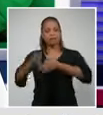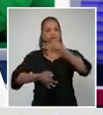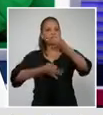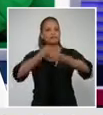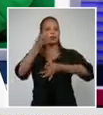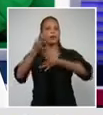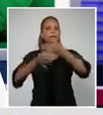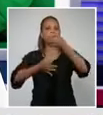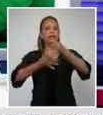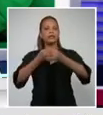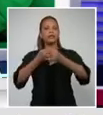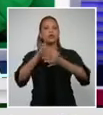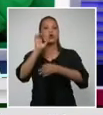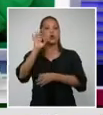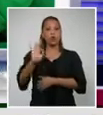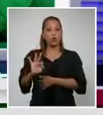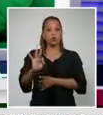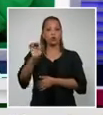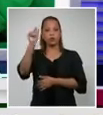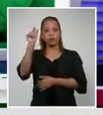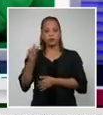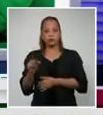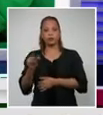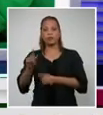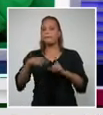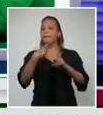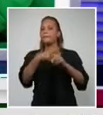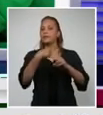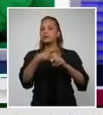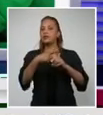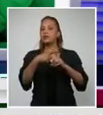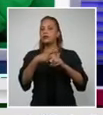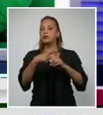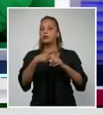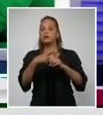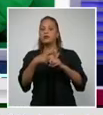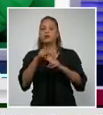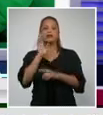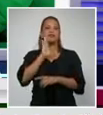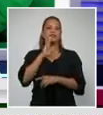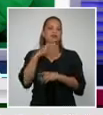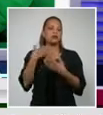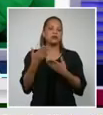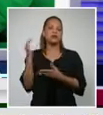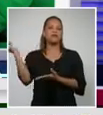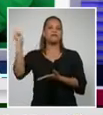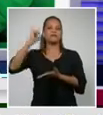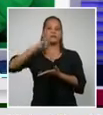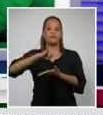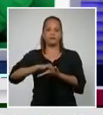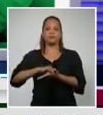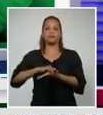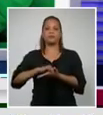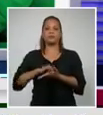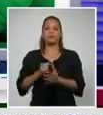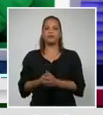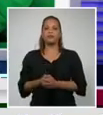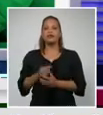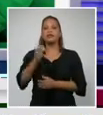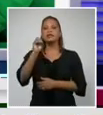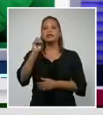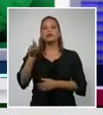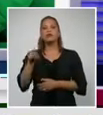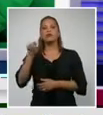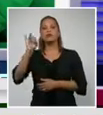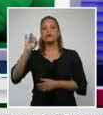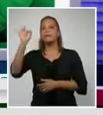anteriormente, 8 de los casos diagnosticados tienen fuente de infección en el extranjero. Ya ese es el 0,7%